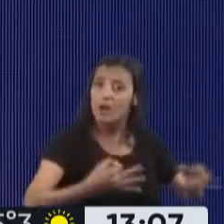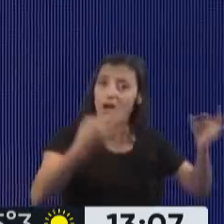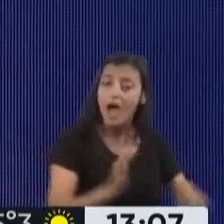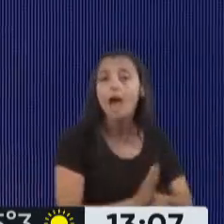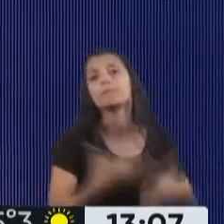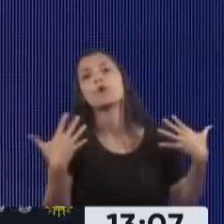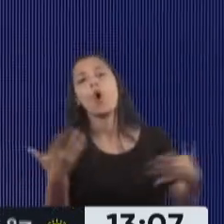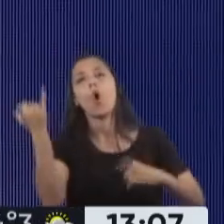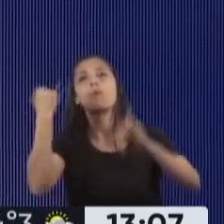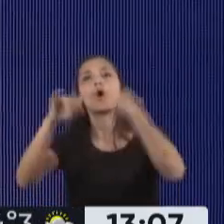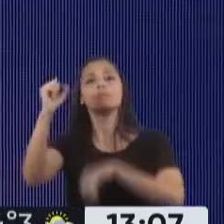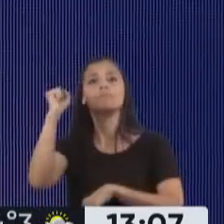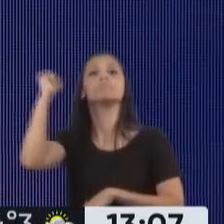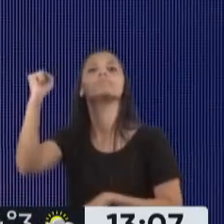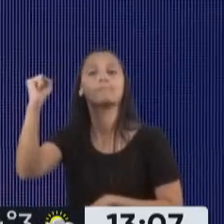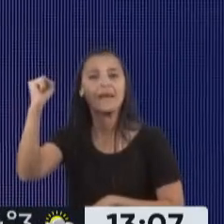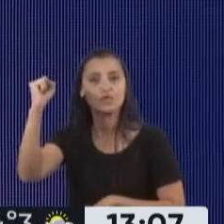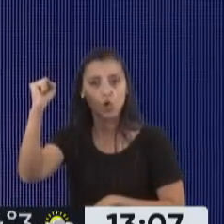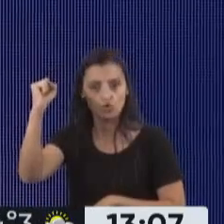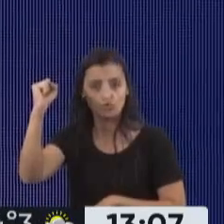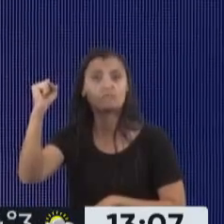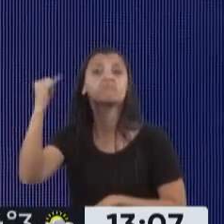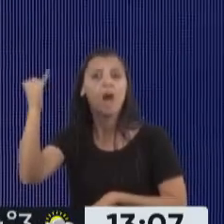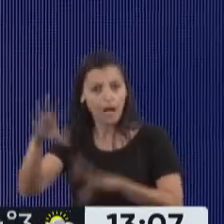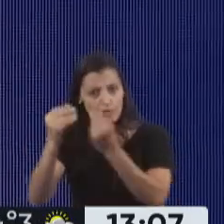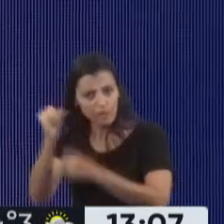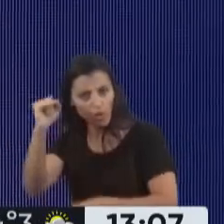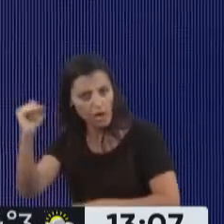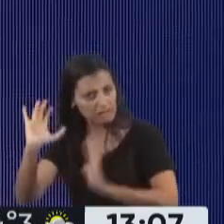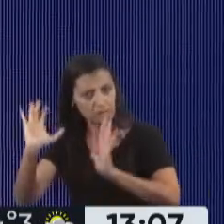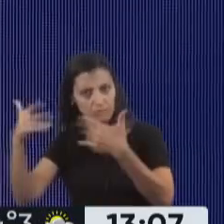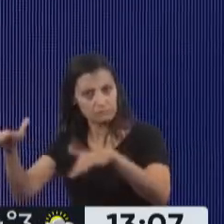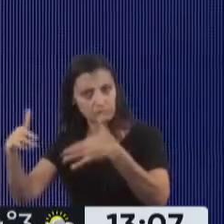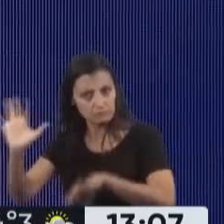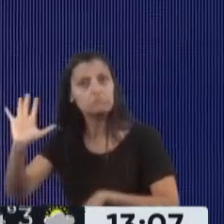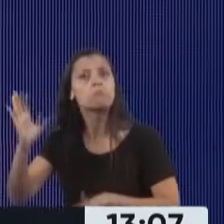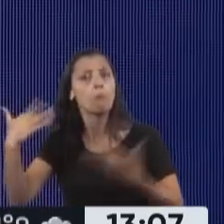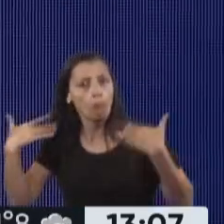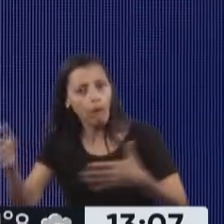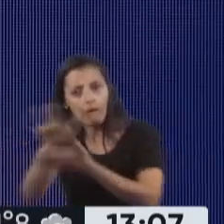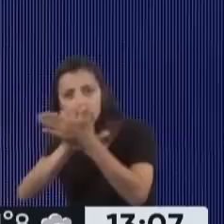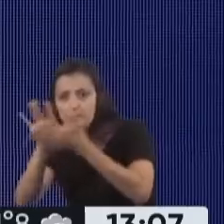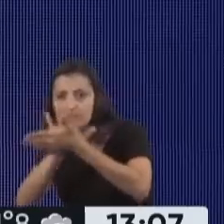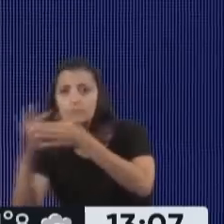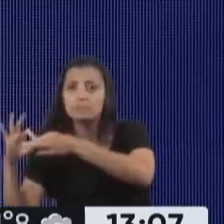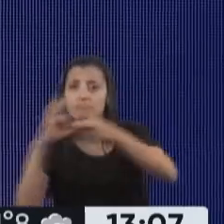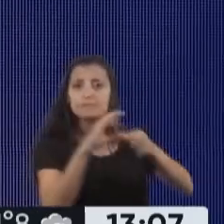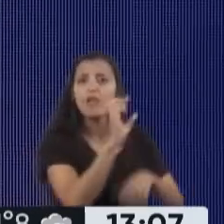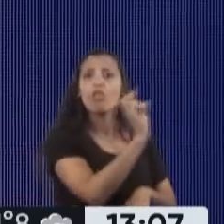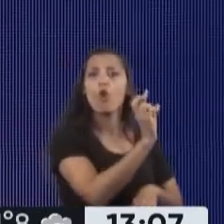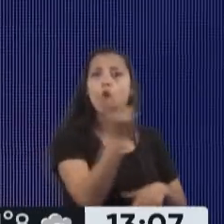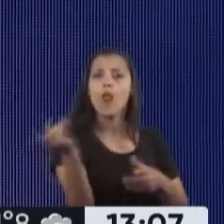tasa de interés en pesos, aún siendo negativa en términos reales, que se podía arbitrar con la tasa de